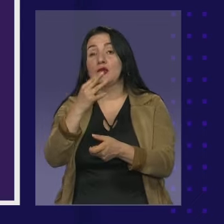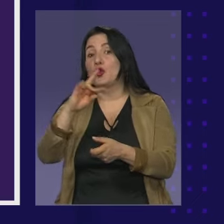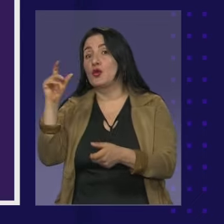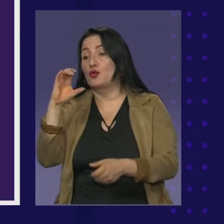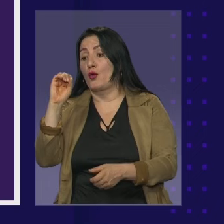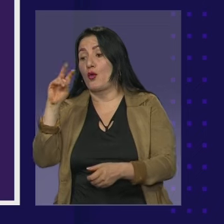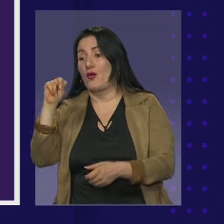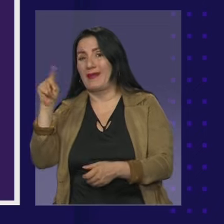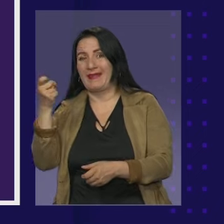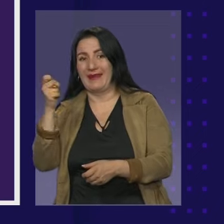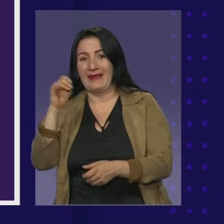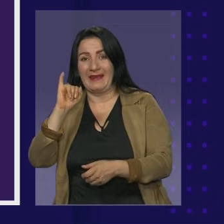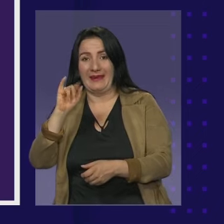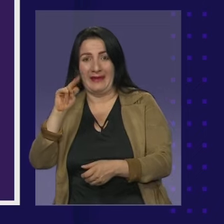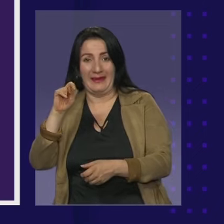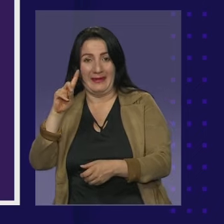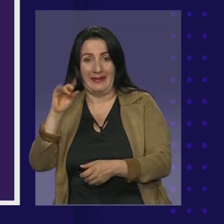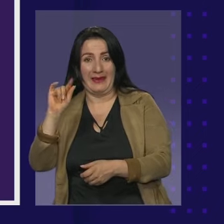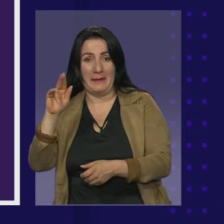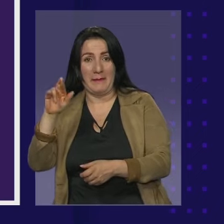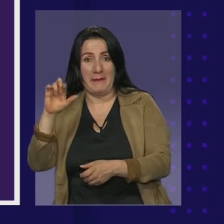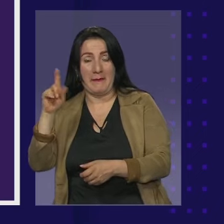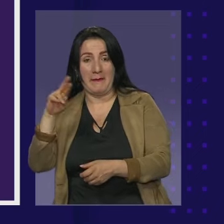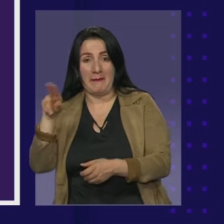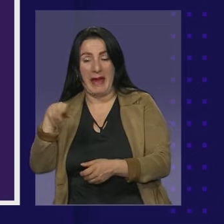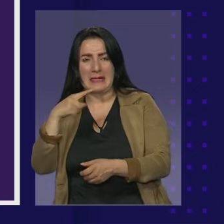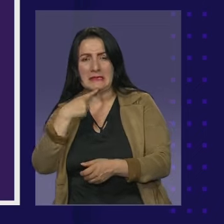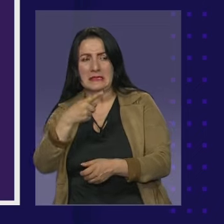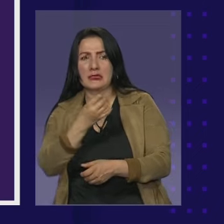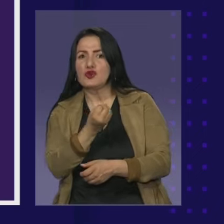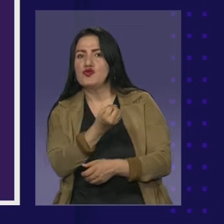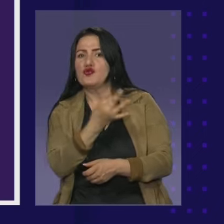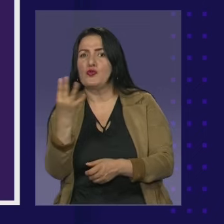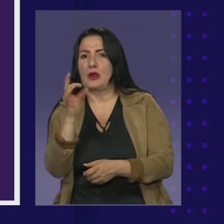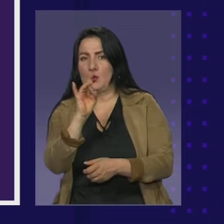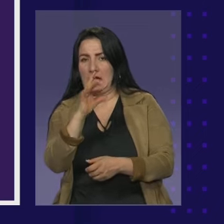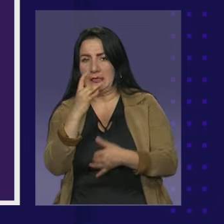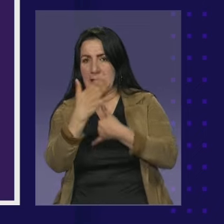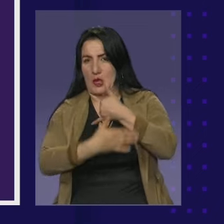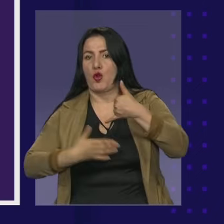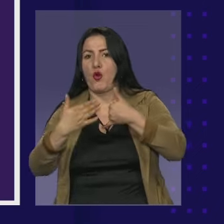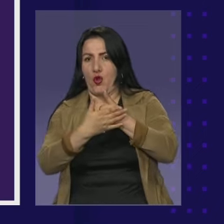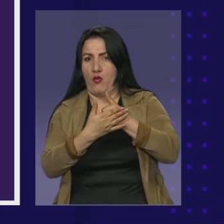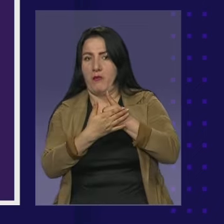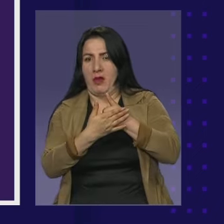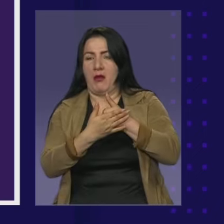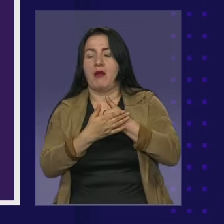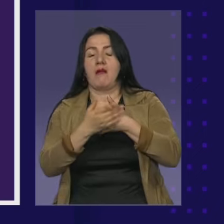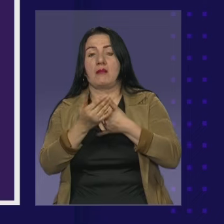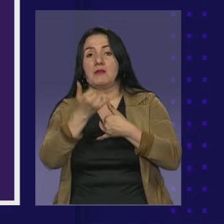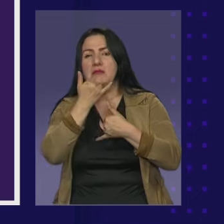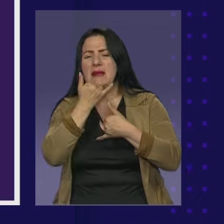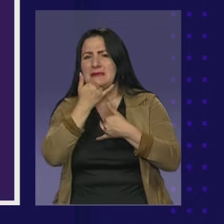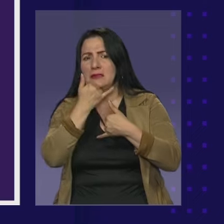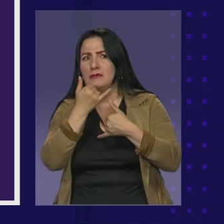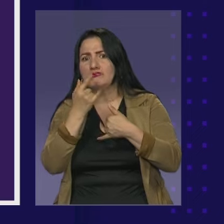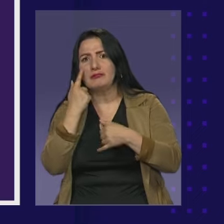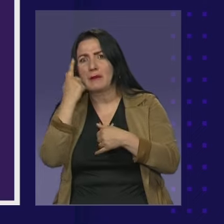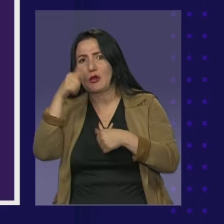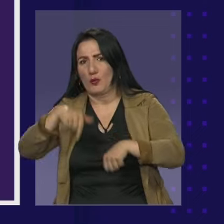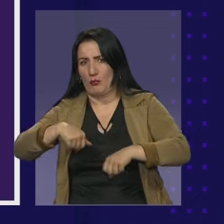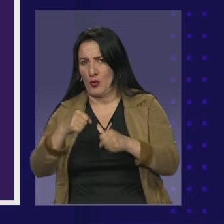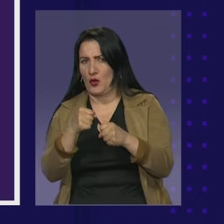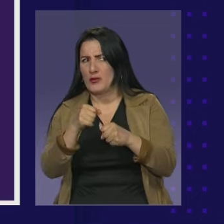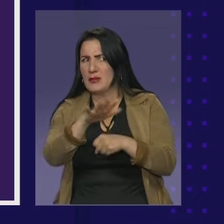ONG Indepaz, que le hace seguimiento a estos temas, fue la número 15 en Colombia. Las versiones preliminares apuntan a que lo ocurrido en